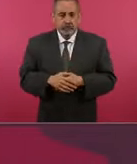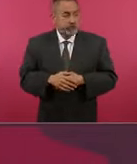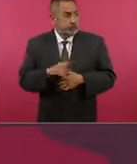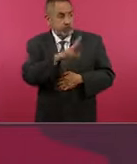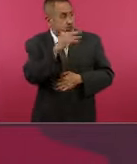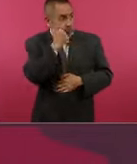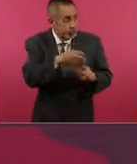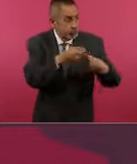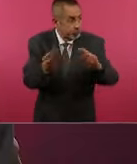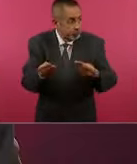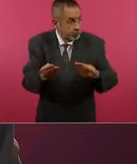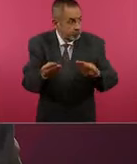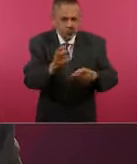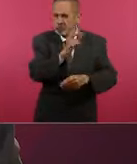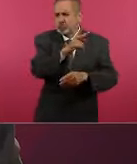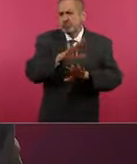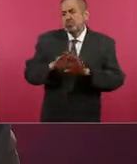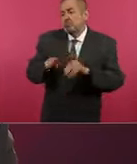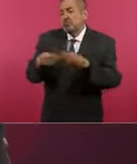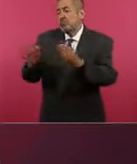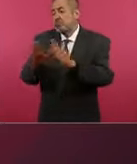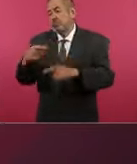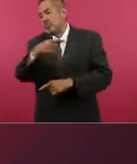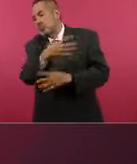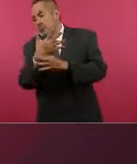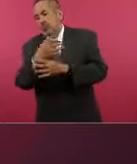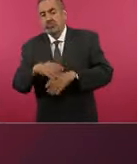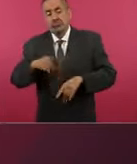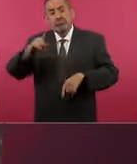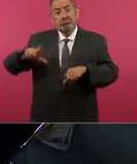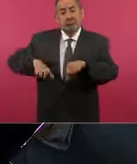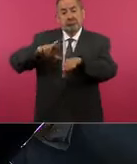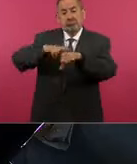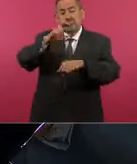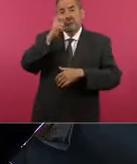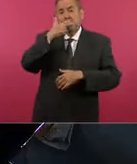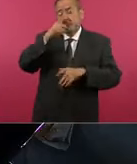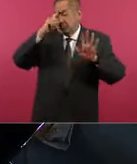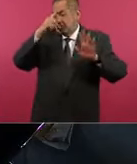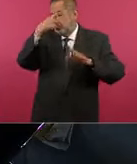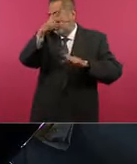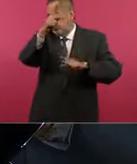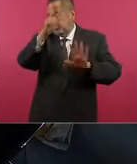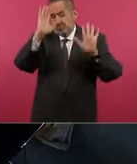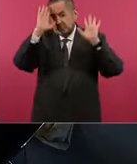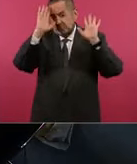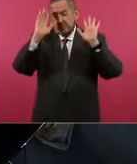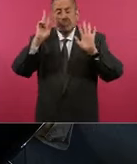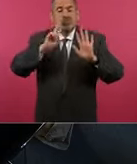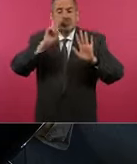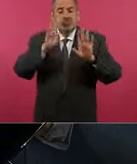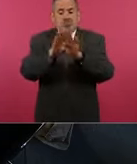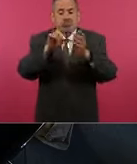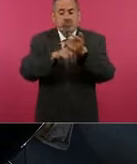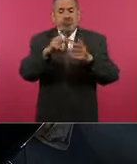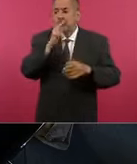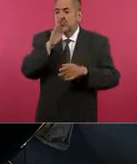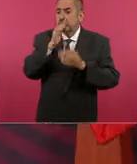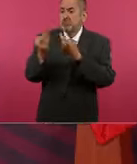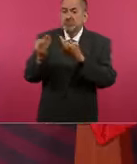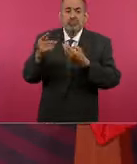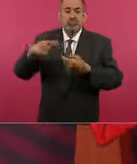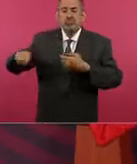libros, no se entregan. Ahí la gobernadora de Chihuahua va a ver cómo le hace con los padres, con los